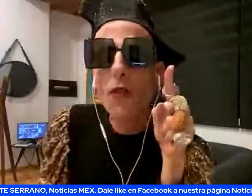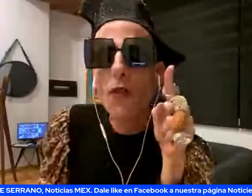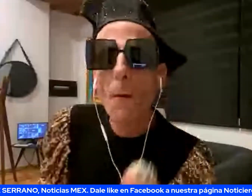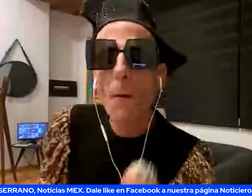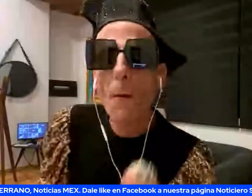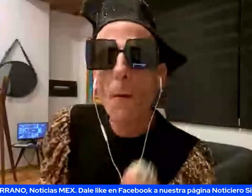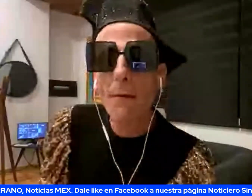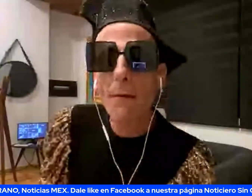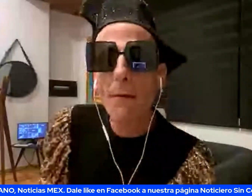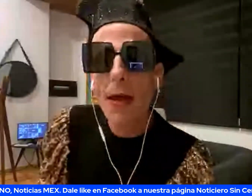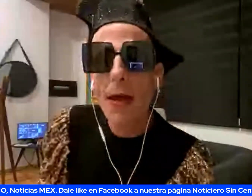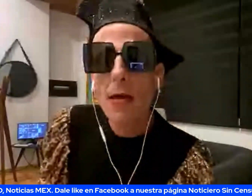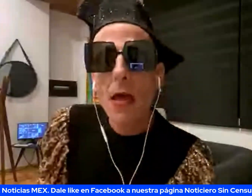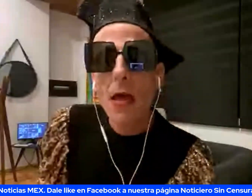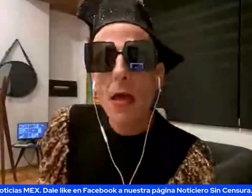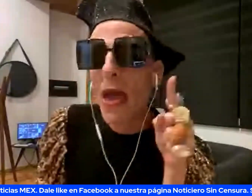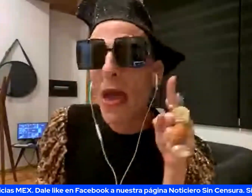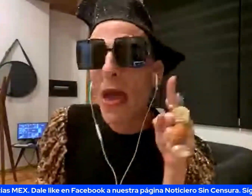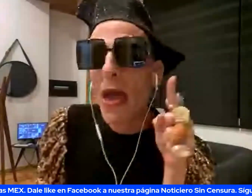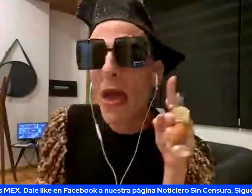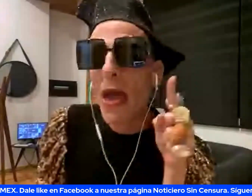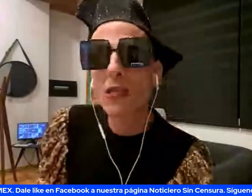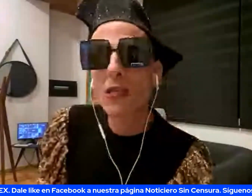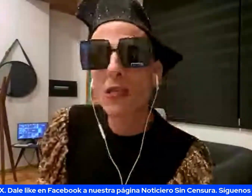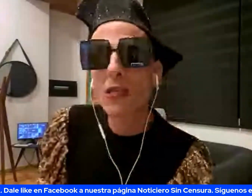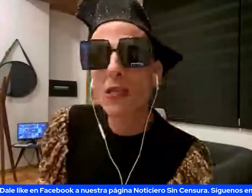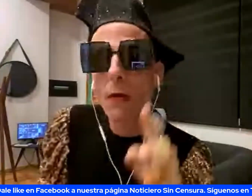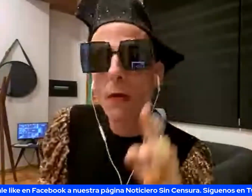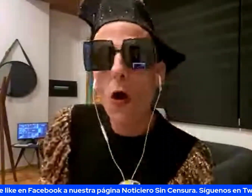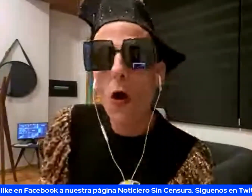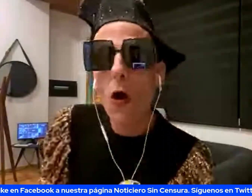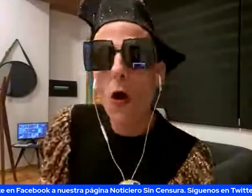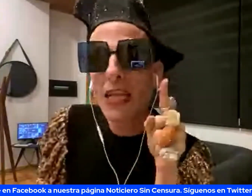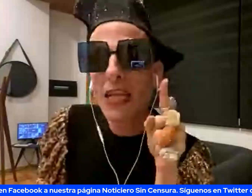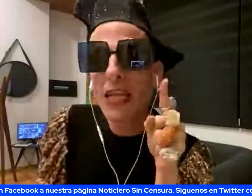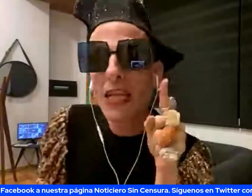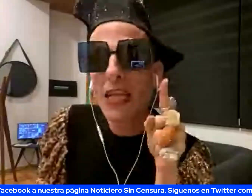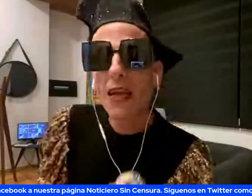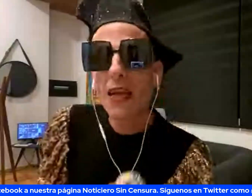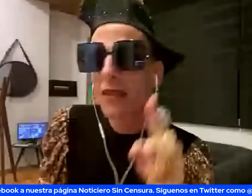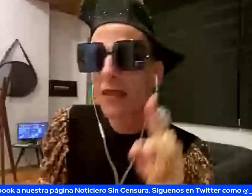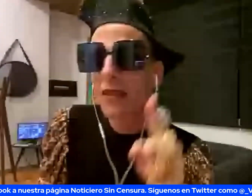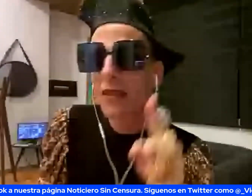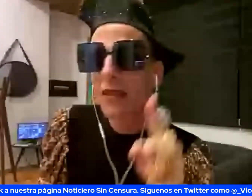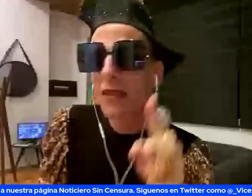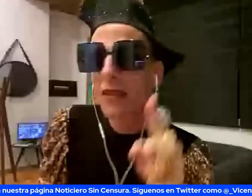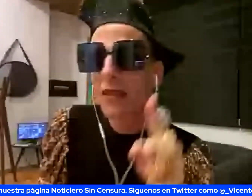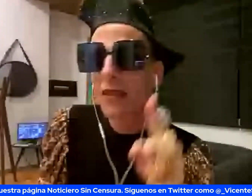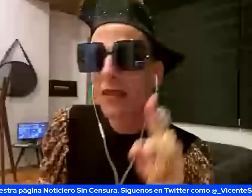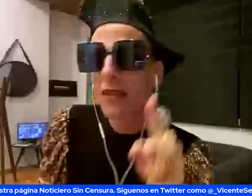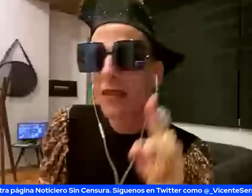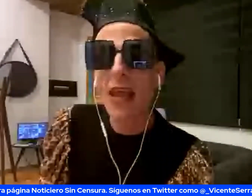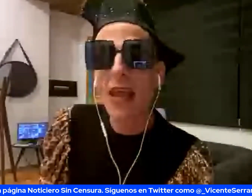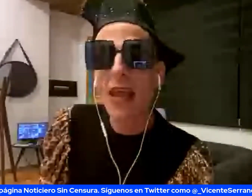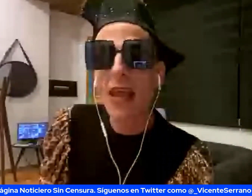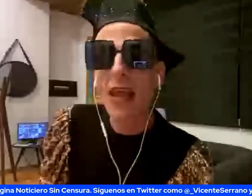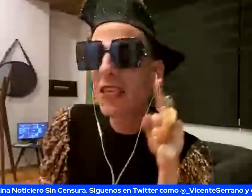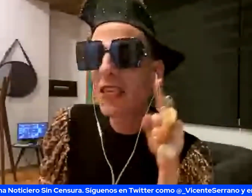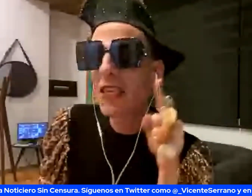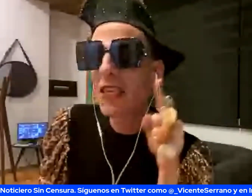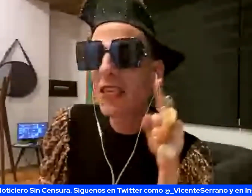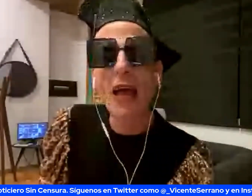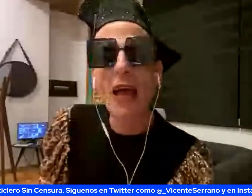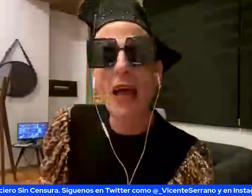del mundo, pandemia. Peor momento histórico del mundo, crisis también inflacionaria,